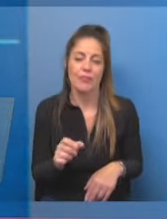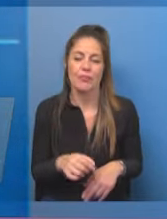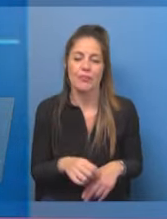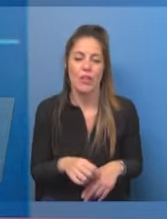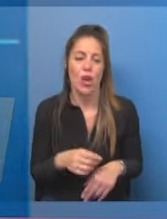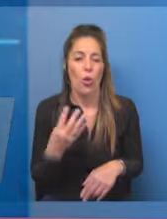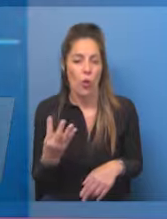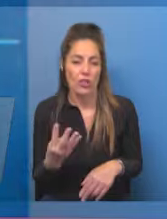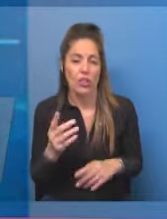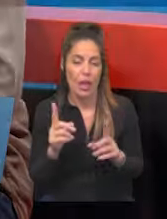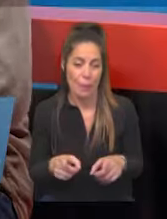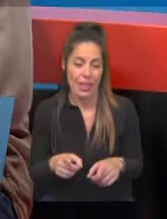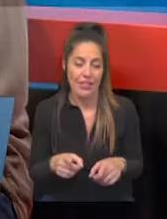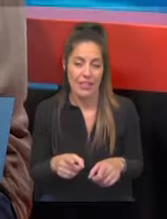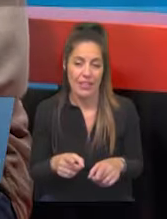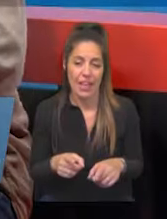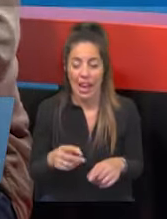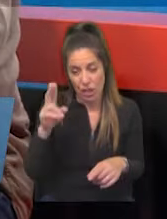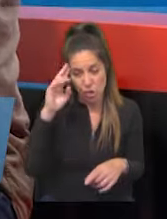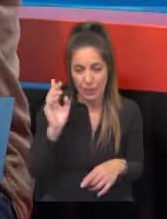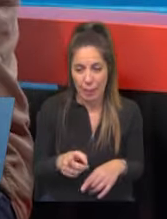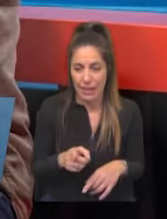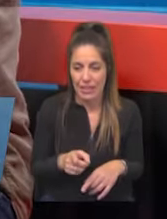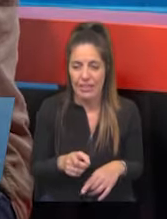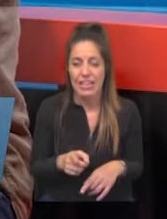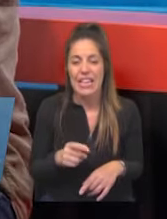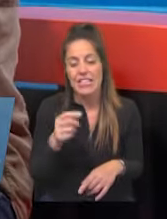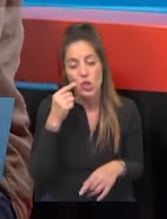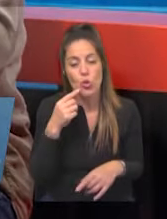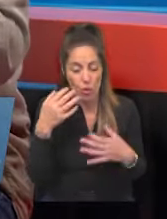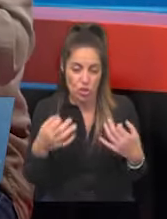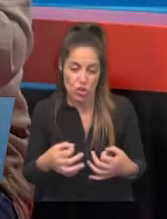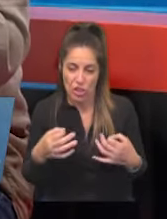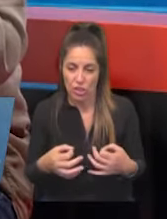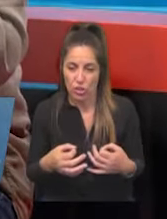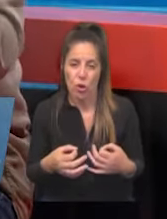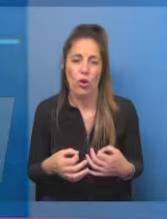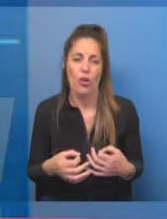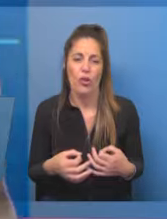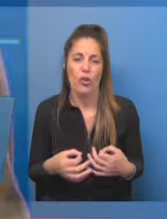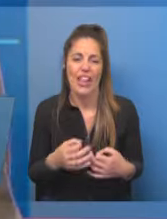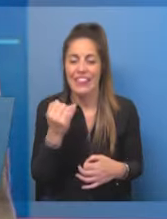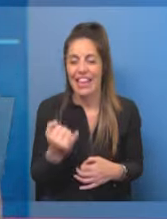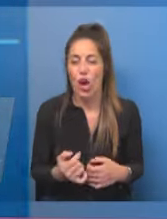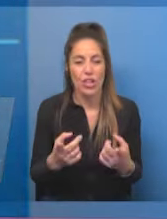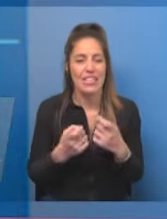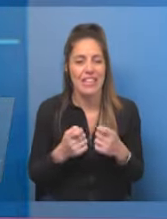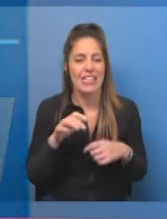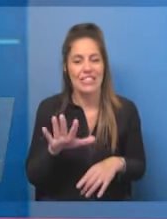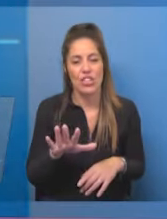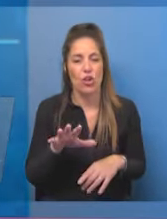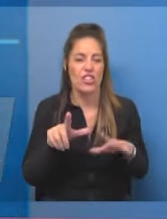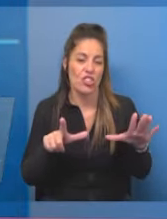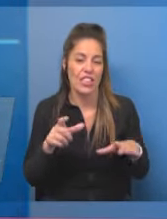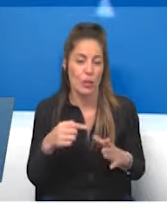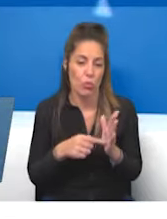cu que también es razonable si esos números son ciertos Delgado necesita cinco de esos siete